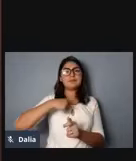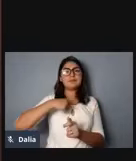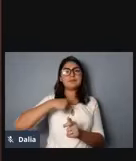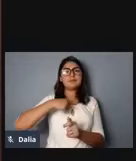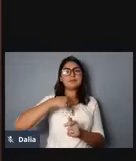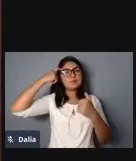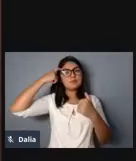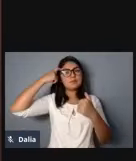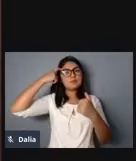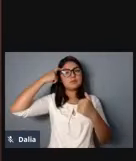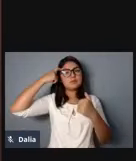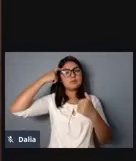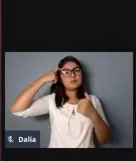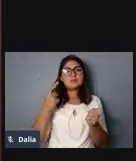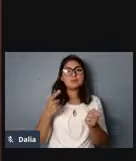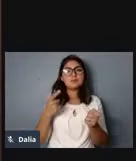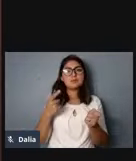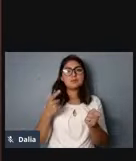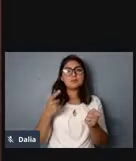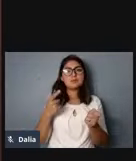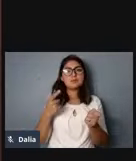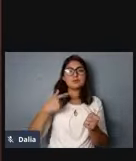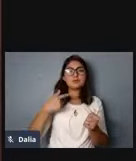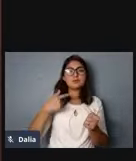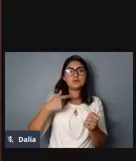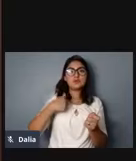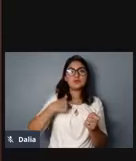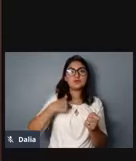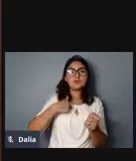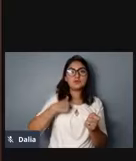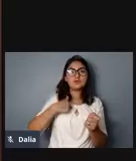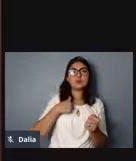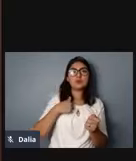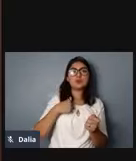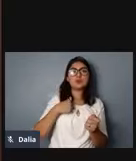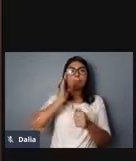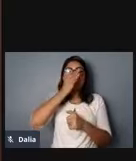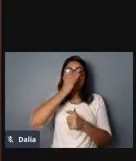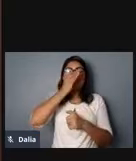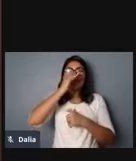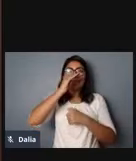haber concluido estos periodos, en el caso de secundaria 3, en el caso de prepa 3,